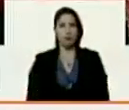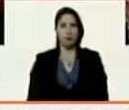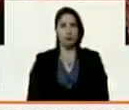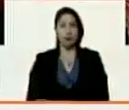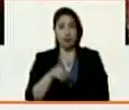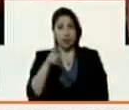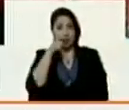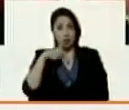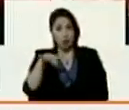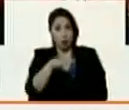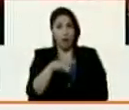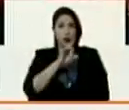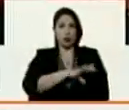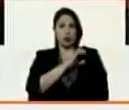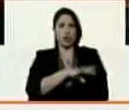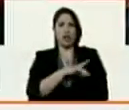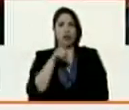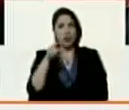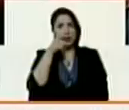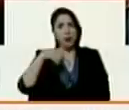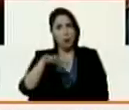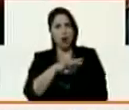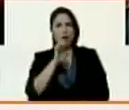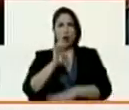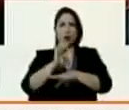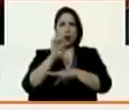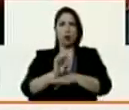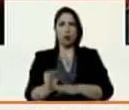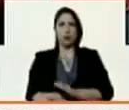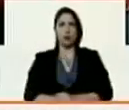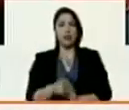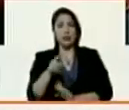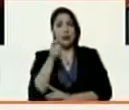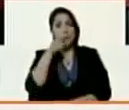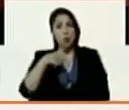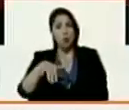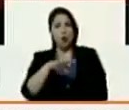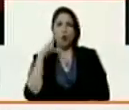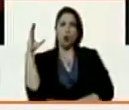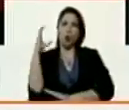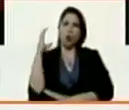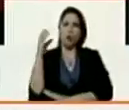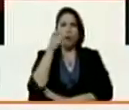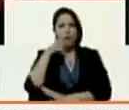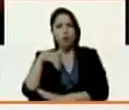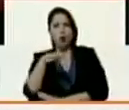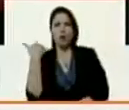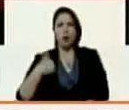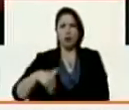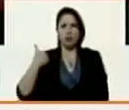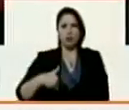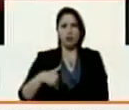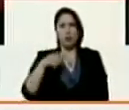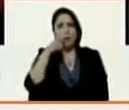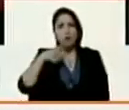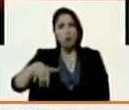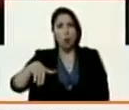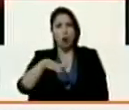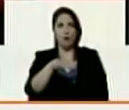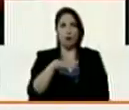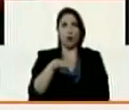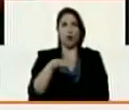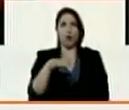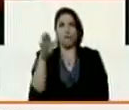ese pueblo chileno, ese pueblo ecuatoriano, ese pueblo colombiano, ese pueblo argentino, ese pueblo